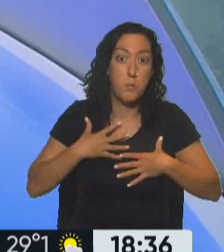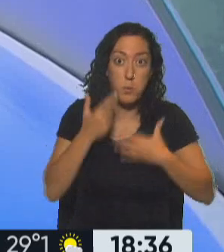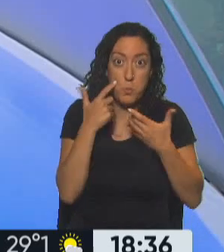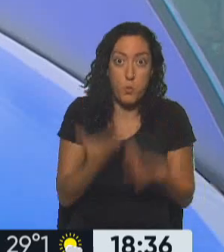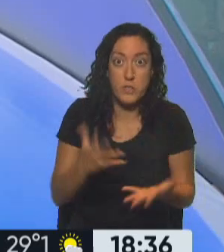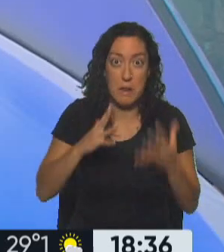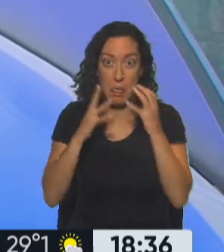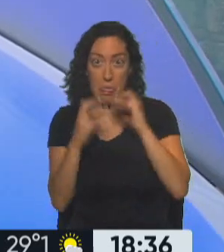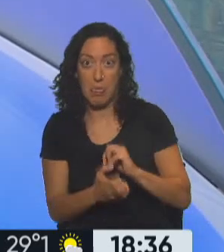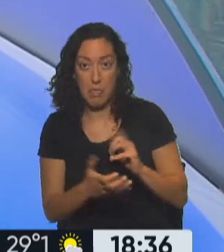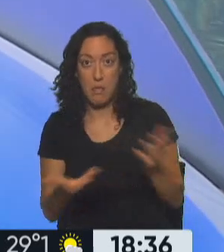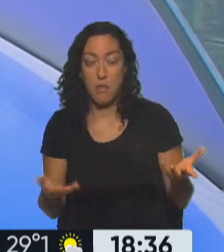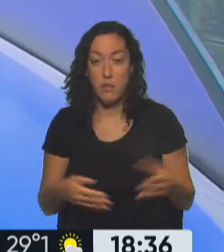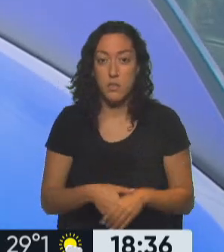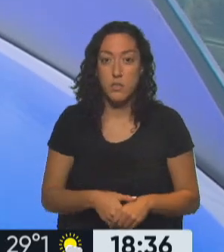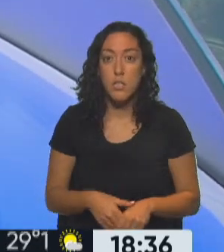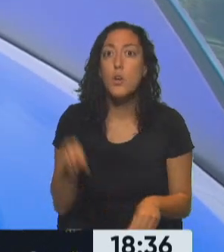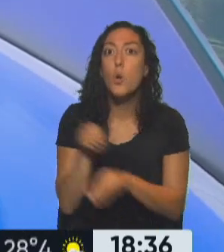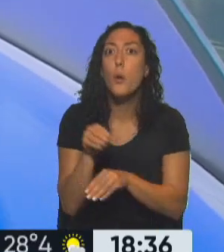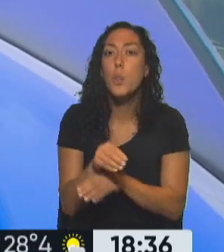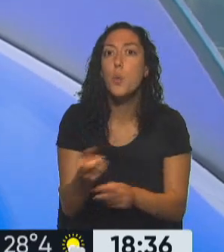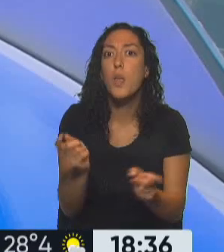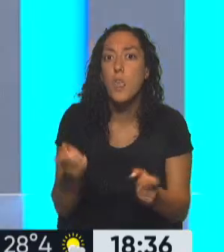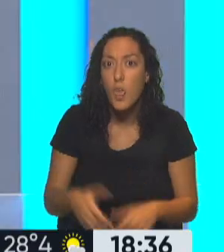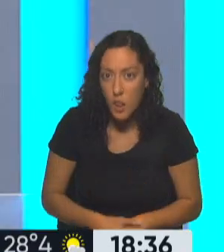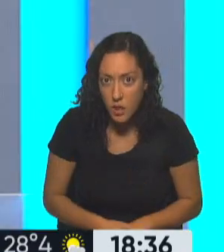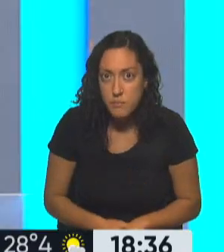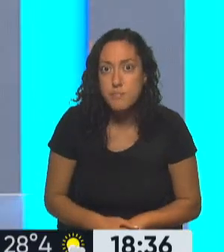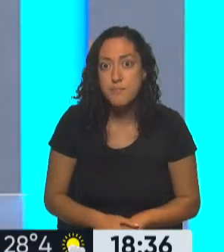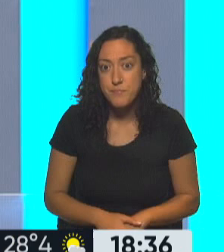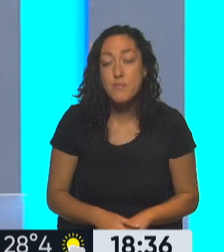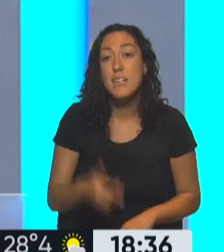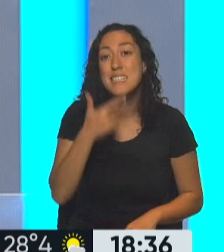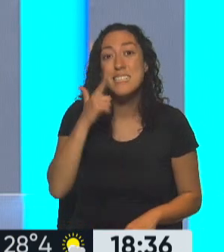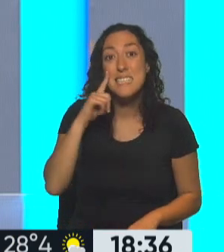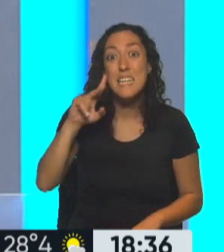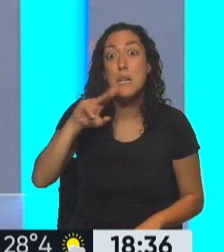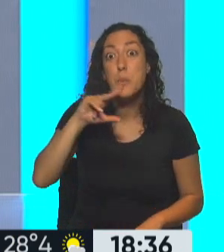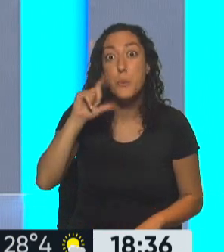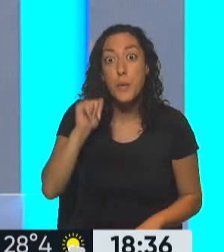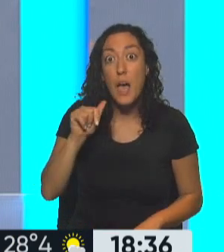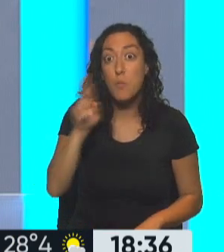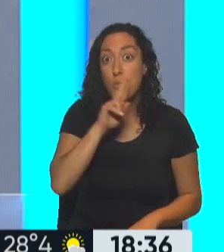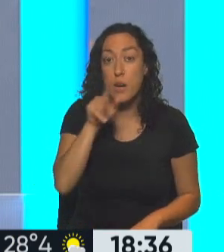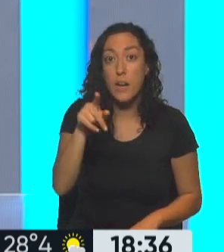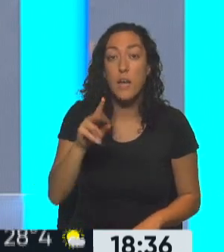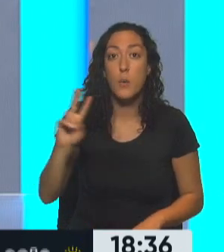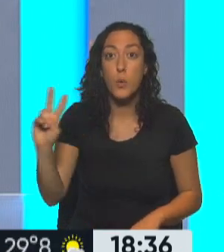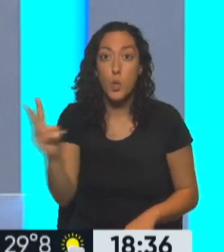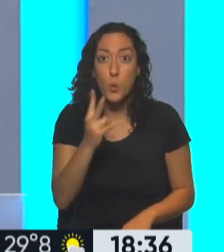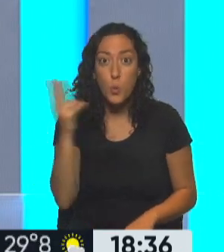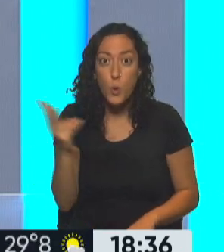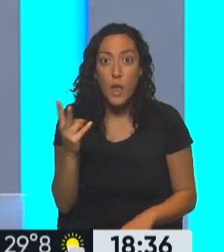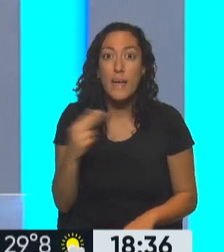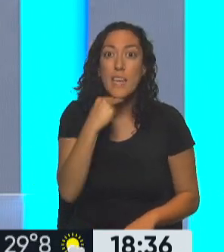pasa facturas. ¿Quién Sí. te lo cubre? Mira, ahí en la nota hablaba Silvia Tardo. Silvia Tardo quedó viuda con 2 nenes muy